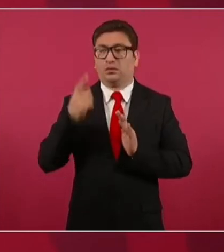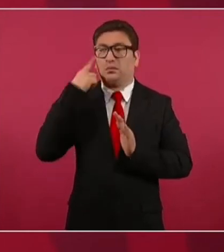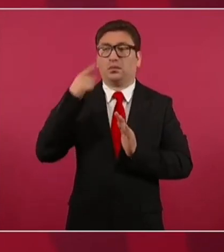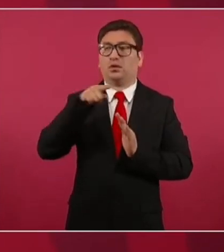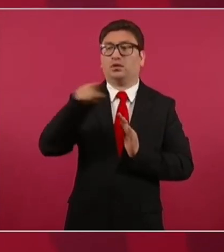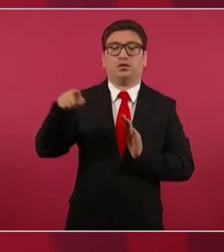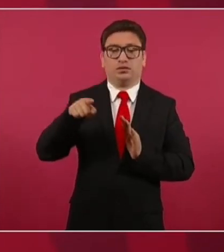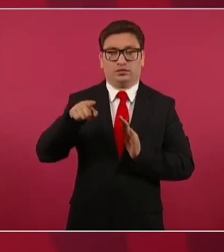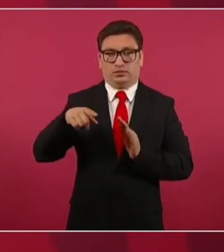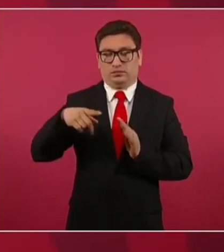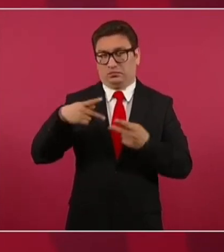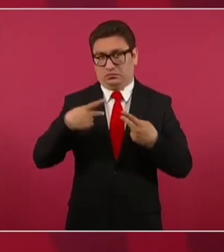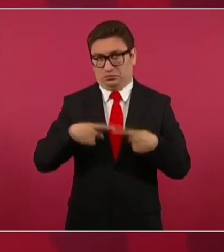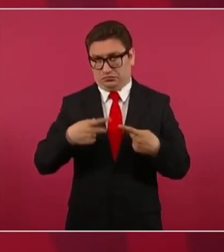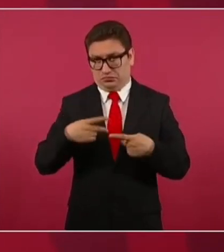a legisladores